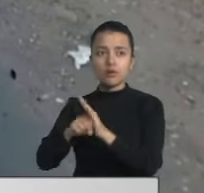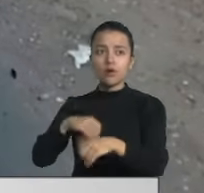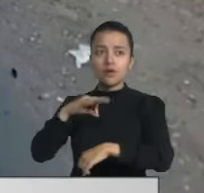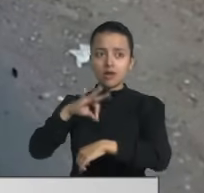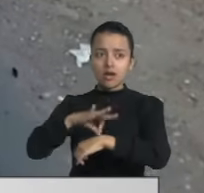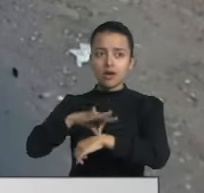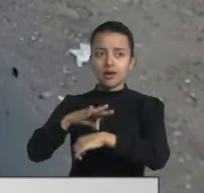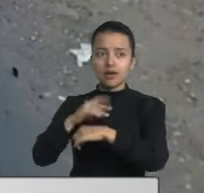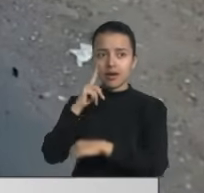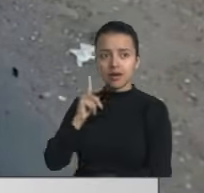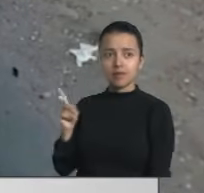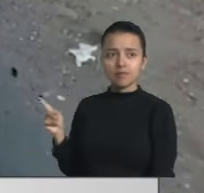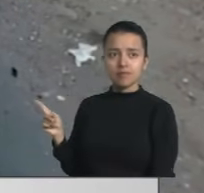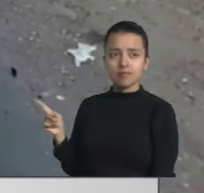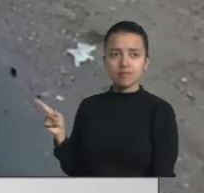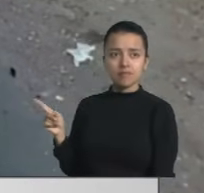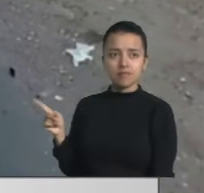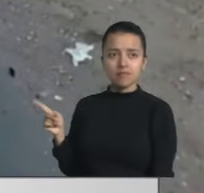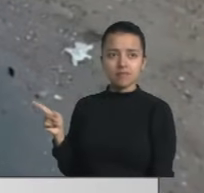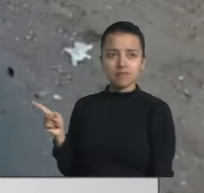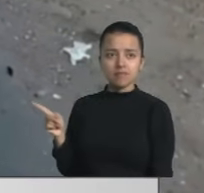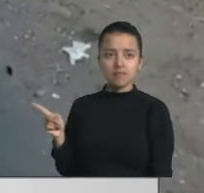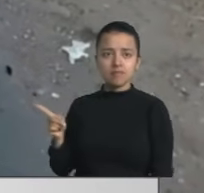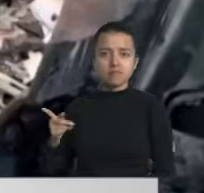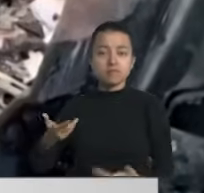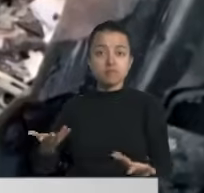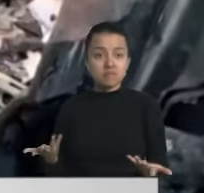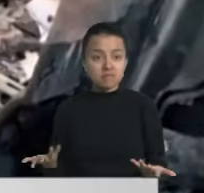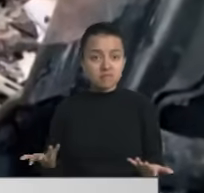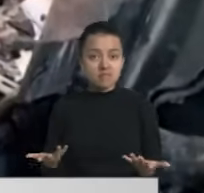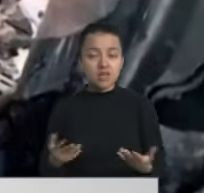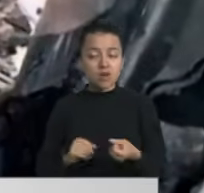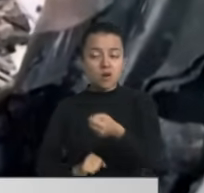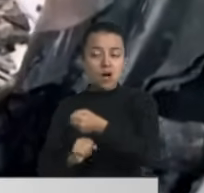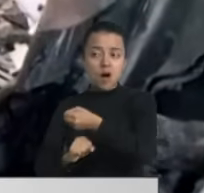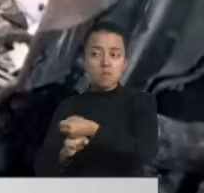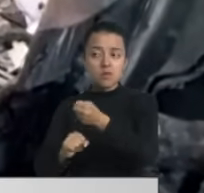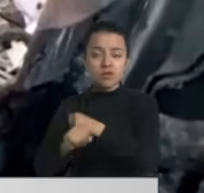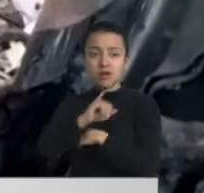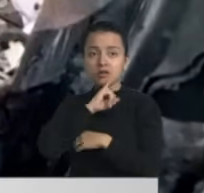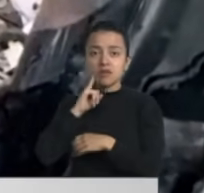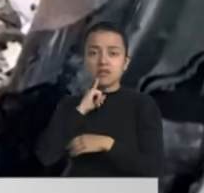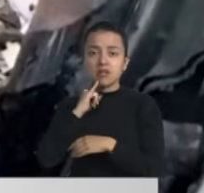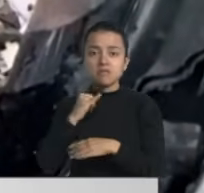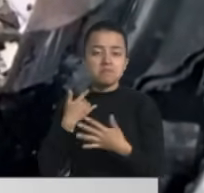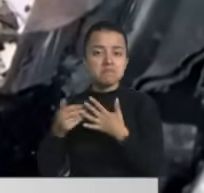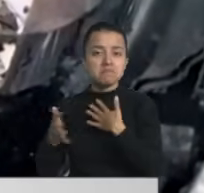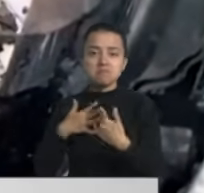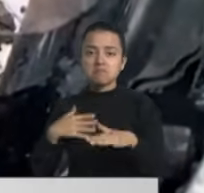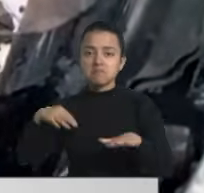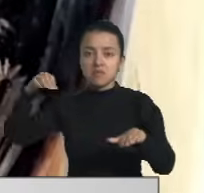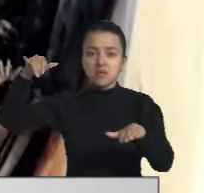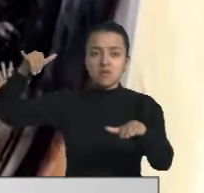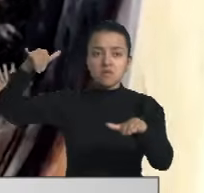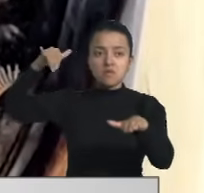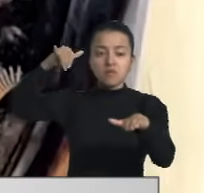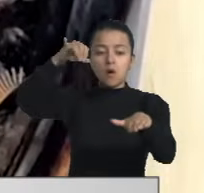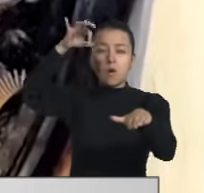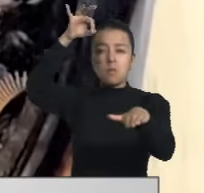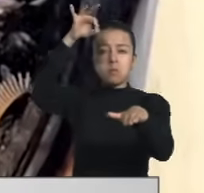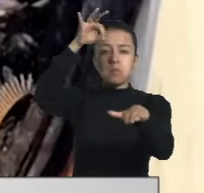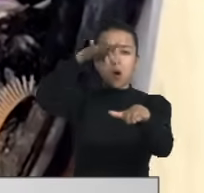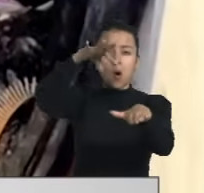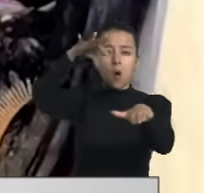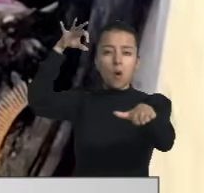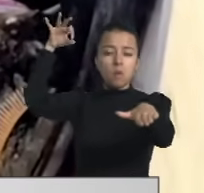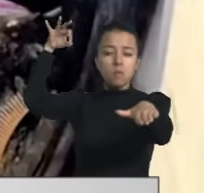de coordinar los movimientos con las fuerzas de defensa de Israel, el convoy fue alcanzado cuando salía de su almacén en Deir